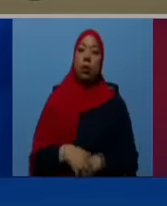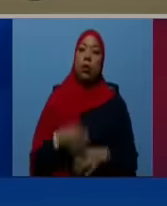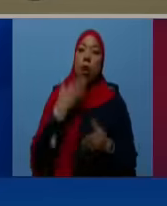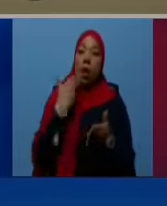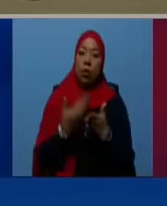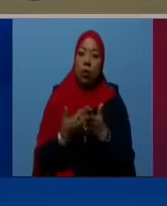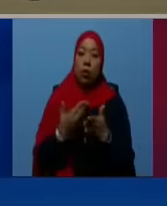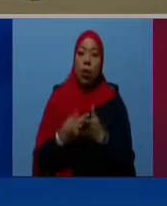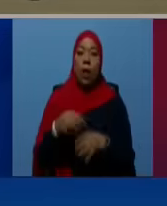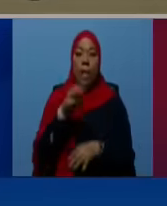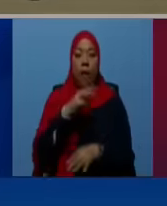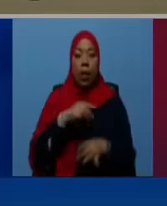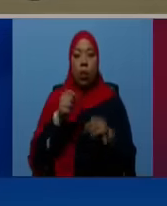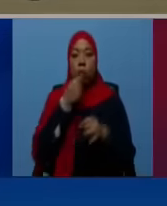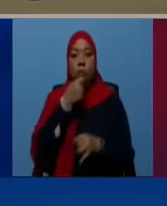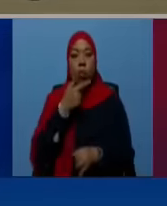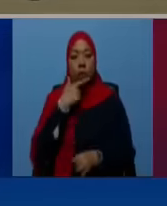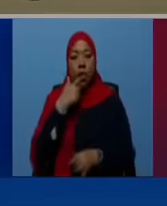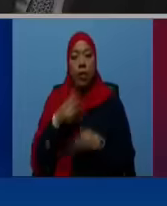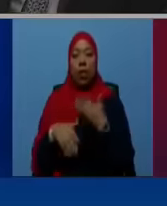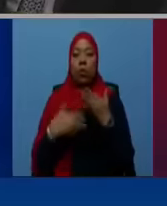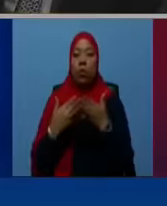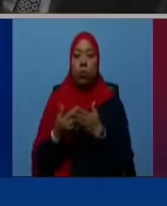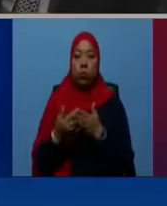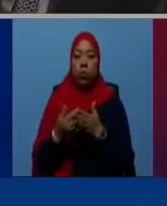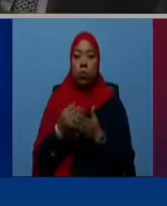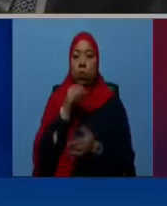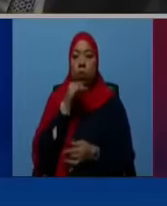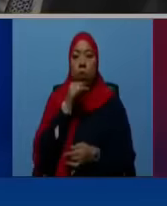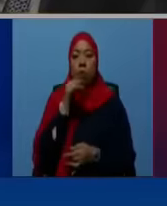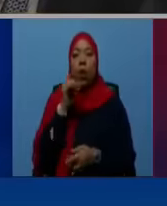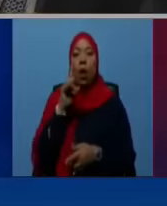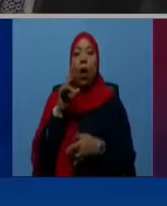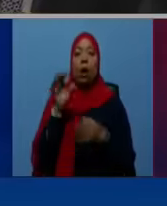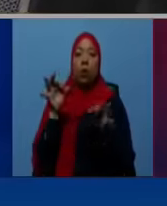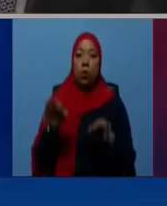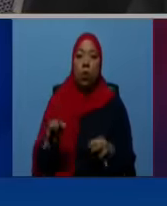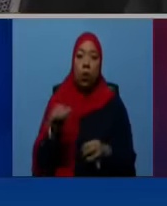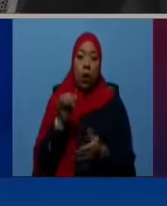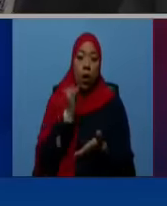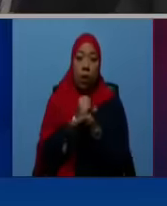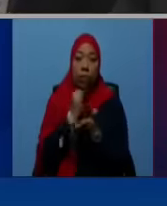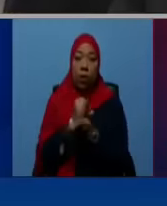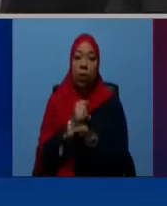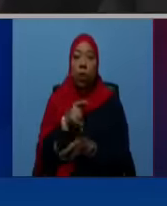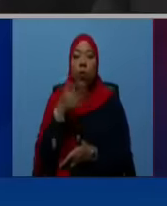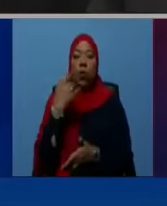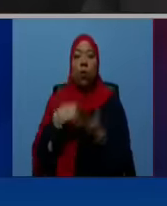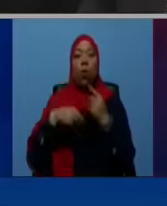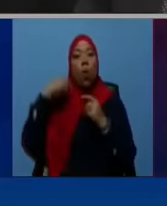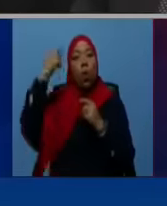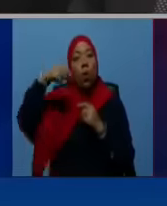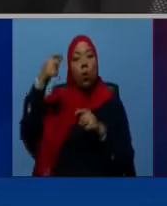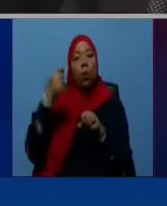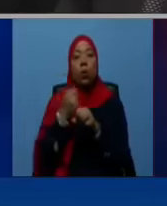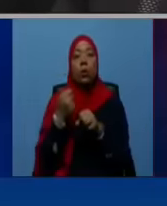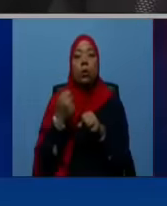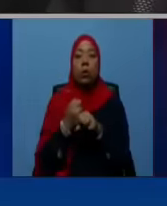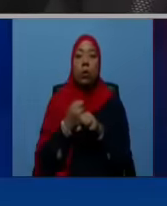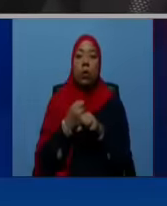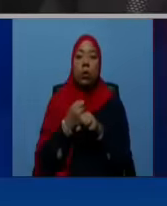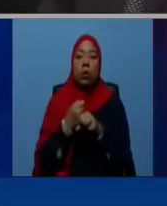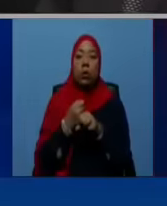Afortunadamente la gran, inmensa mayoría fueron identificados porque sacaron videos en TikTok.